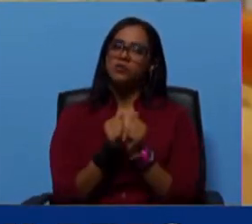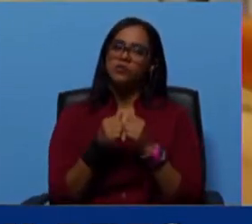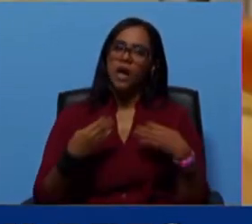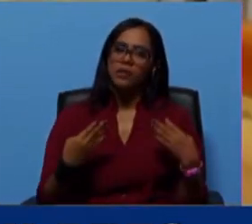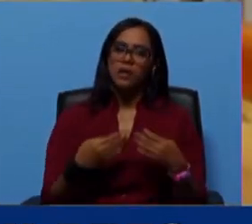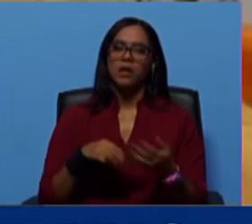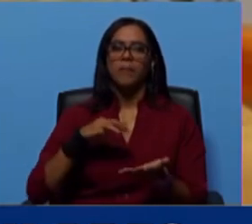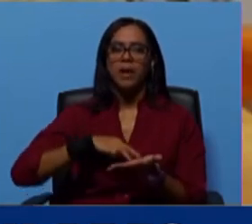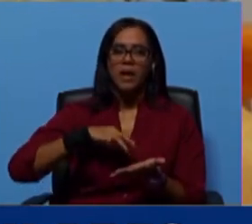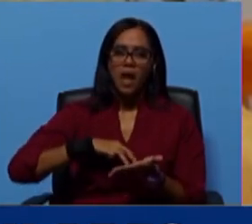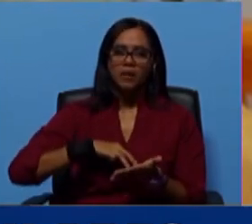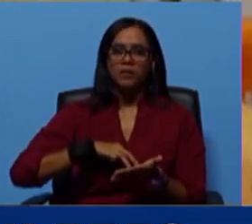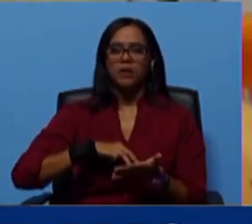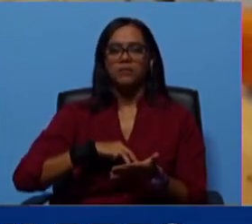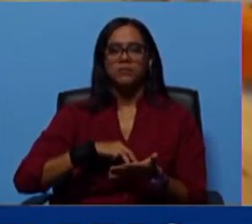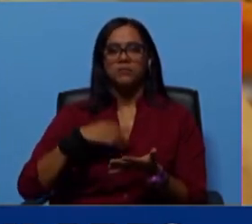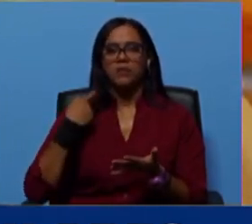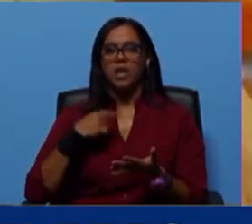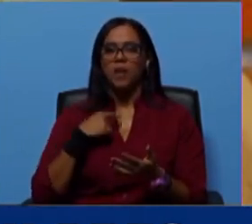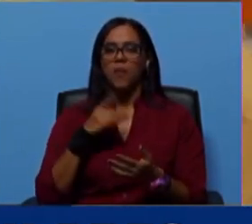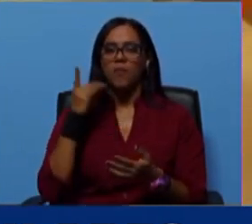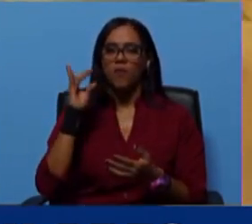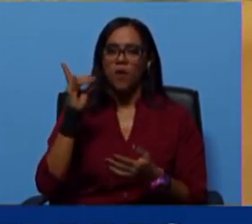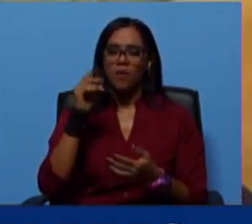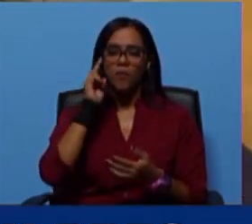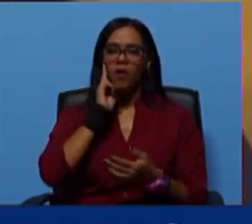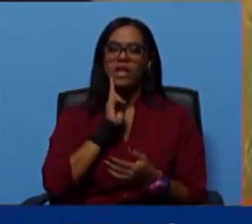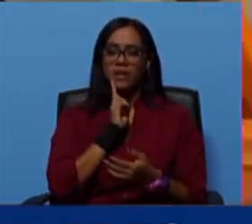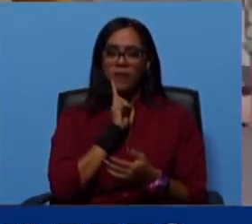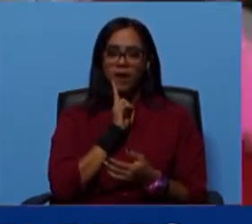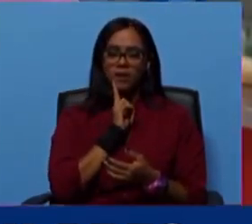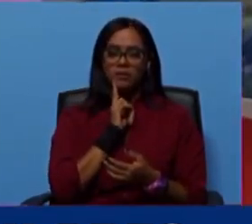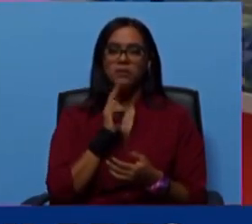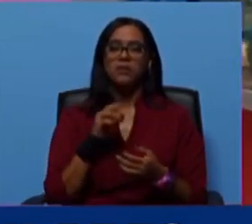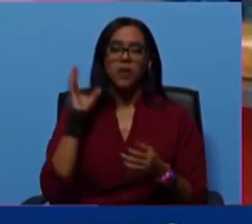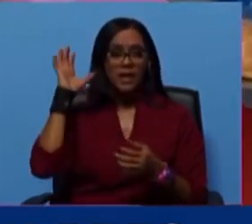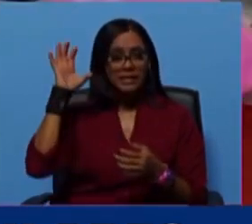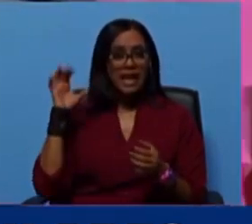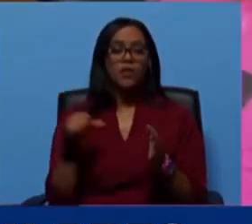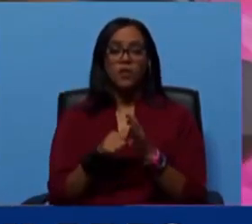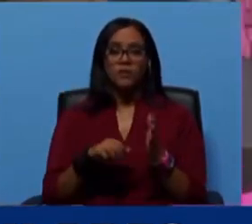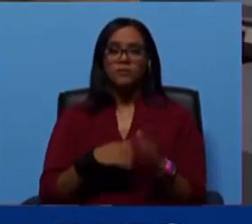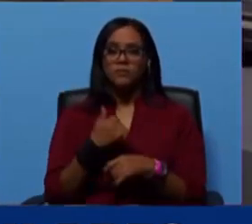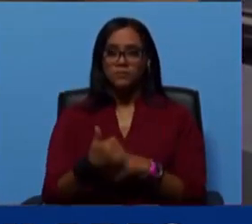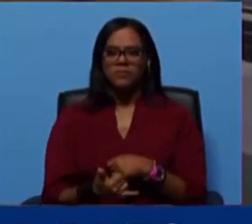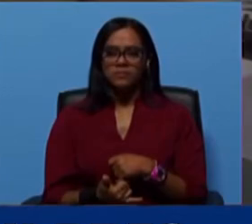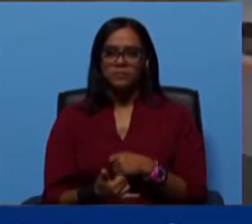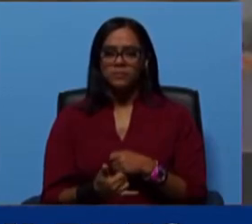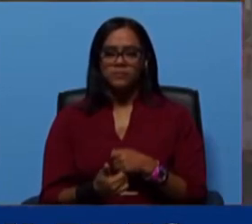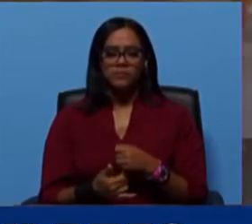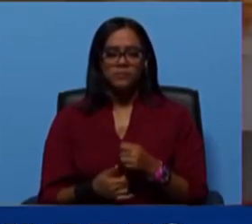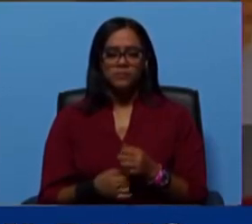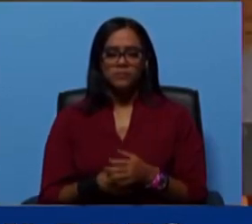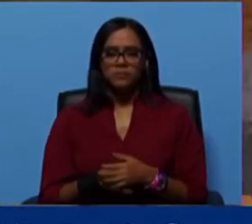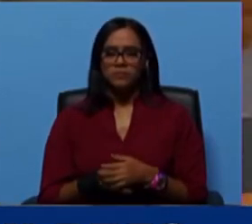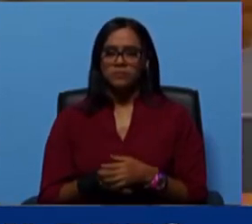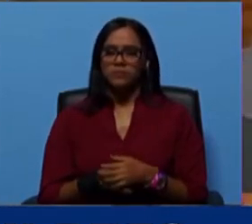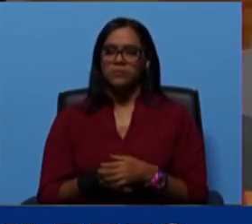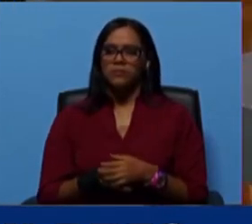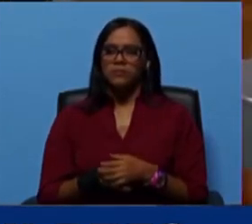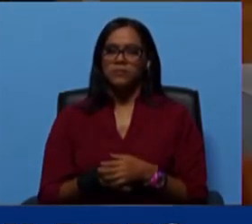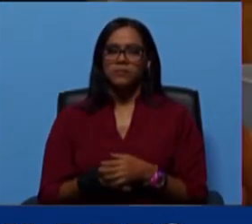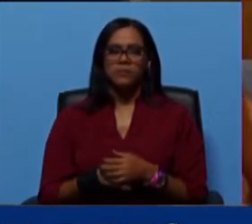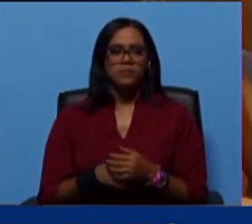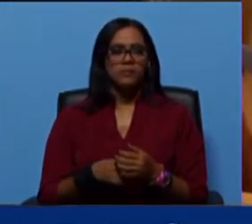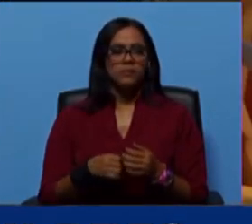Miranda, tenemos Bolívar. Son estados que, bueno, donde el plan ha sido recibido por parte de nuestro Poder Popular de una